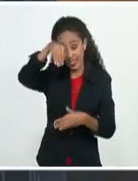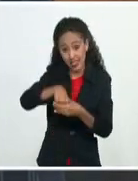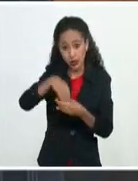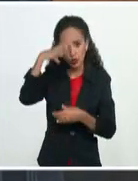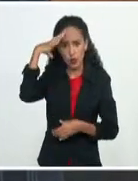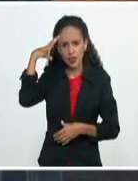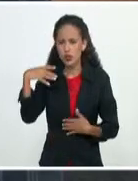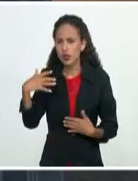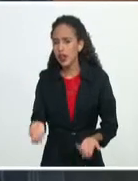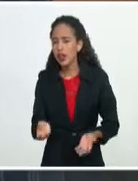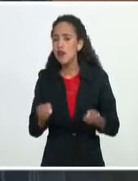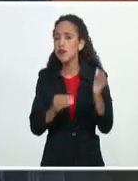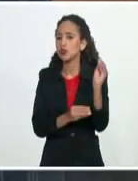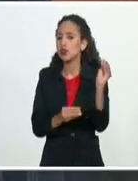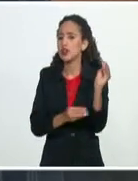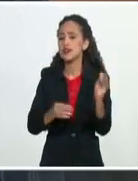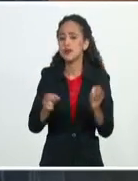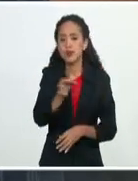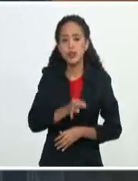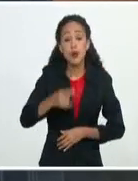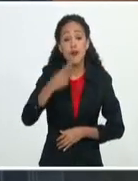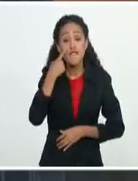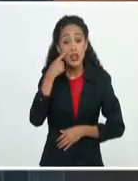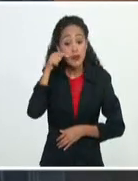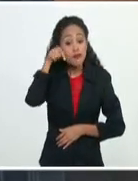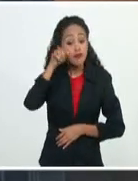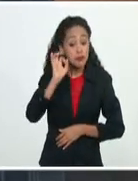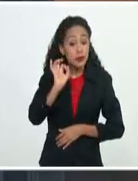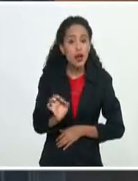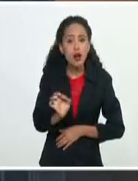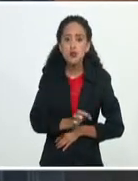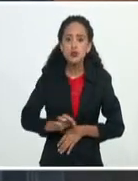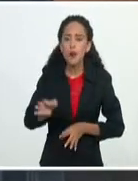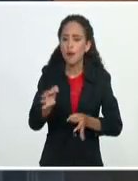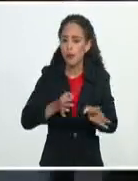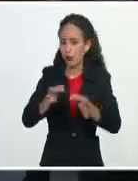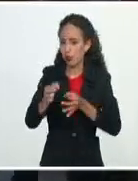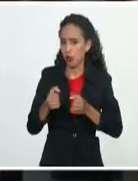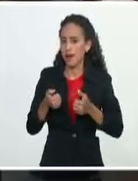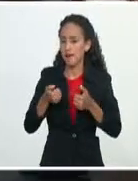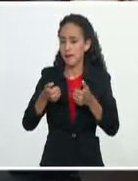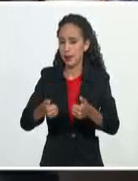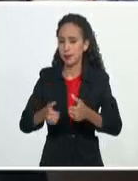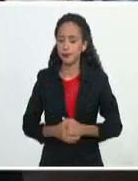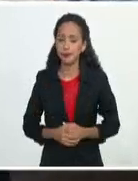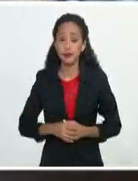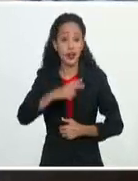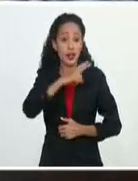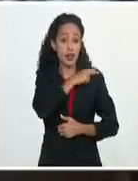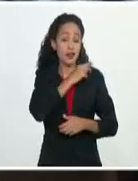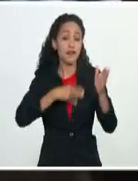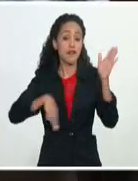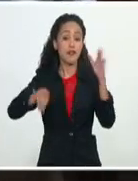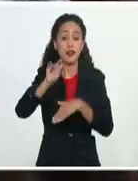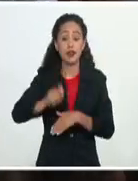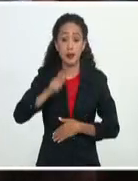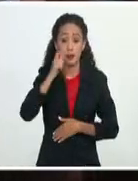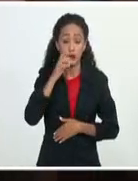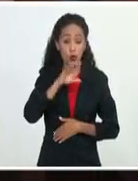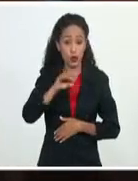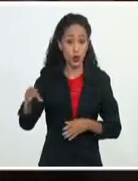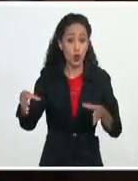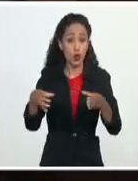fortalecer los municipios, en verificar que los municipios estén funcionando bien. El primer ministro instó a los grupos temporales de trabajo